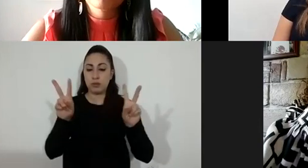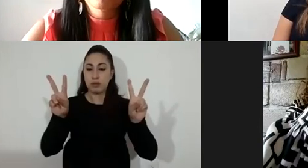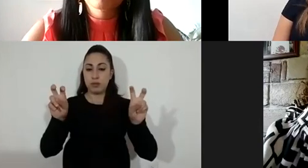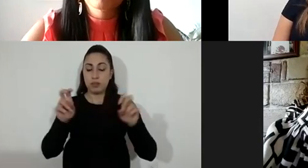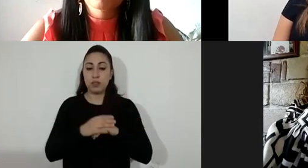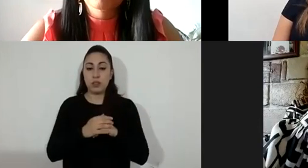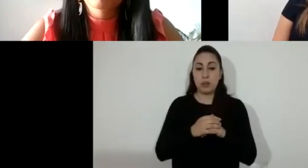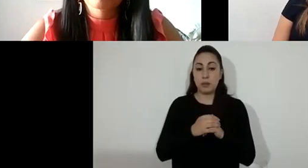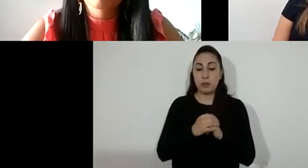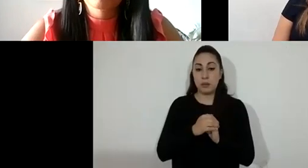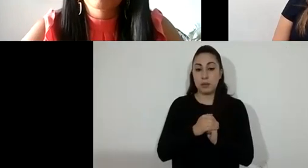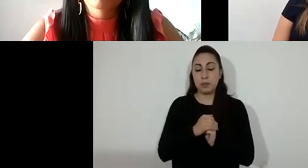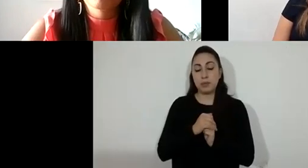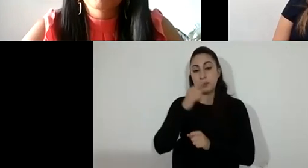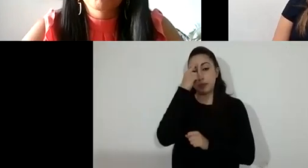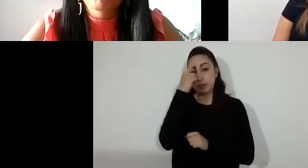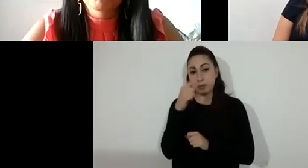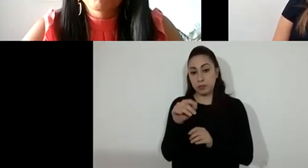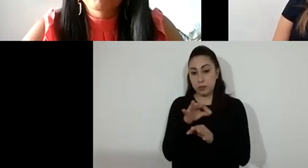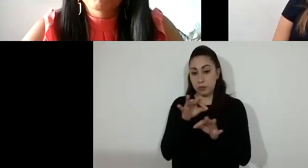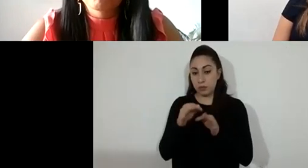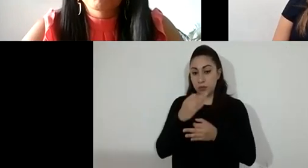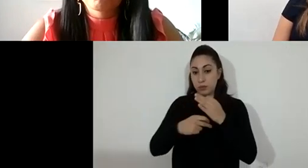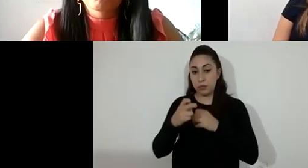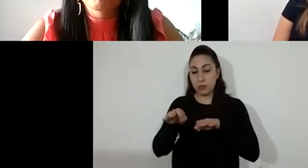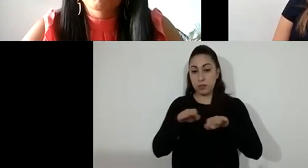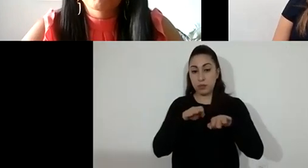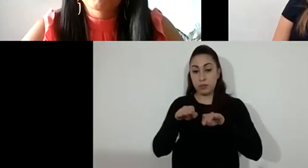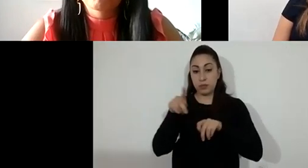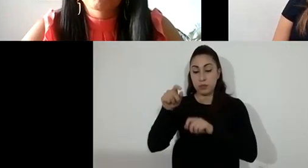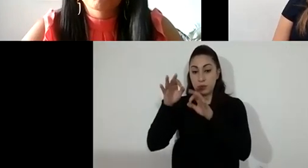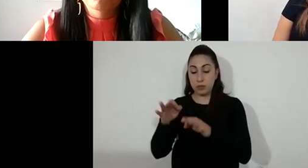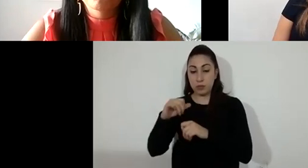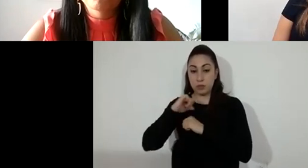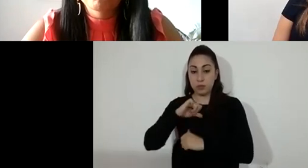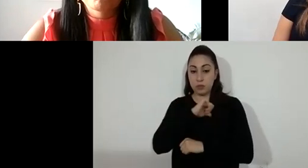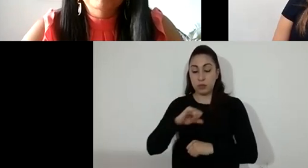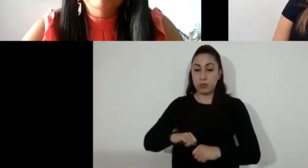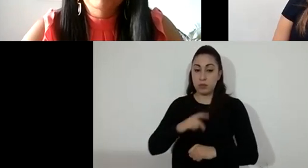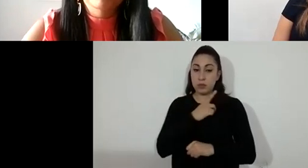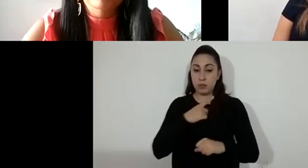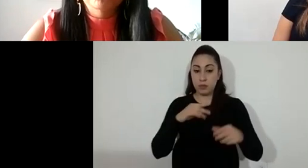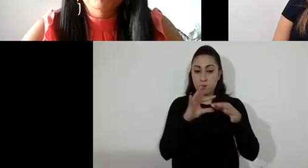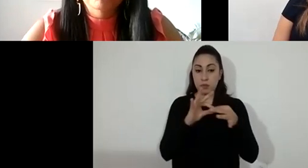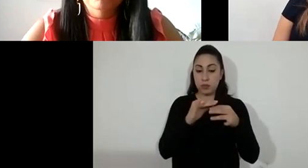poder llevar a cabo estas acciones, la alcaldía deberá informar y justificar dicha